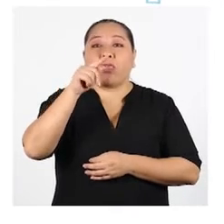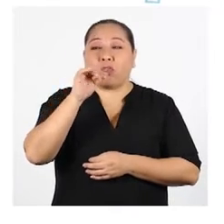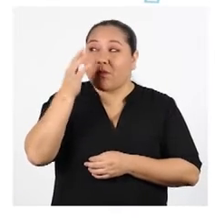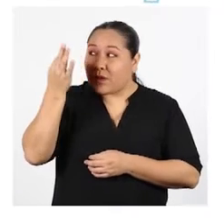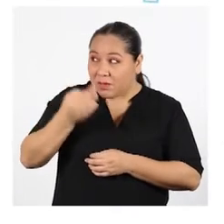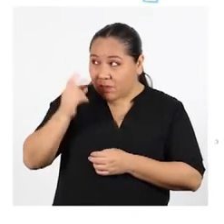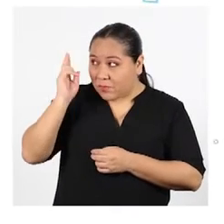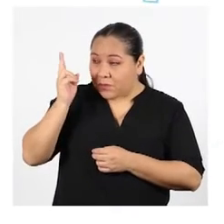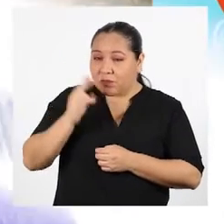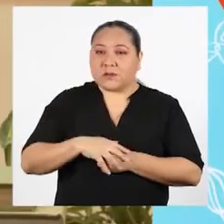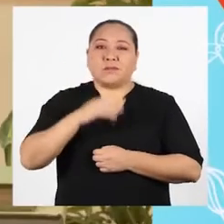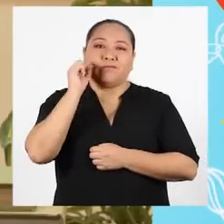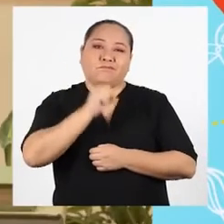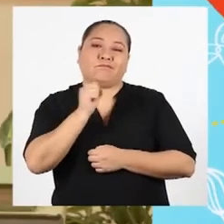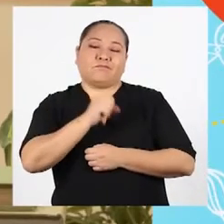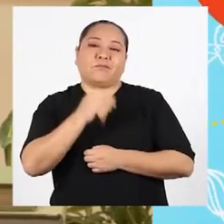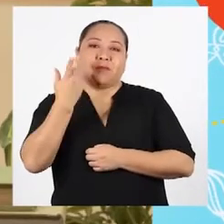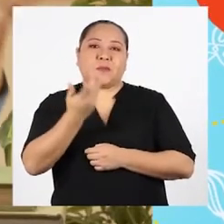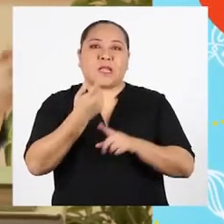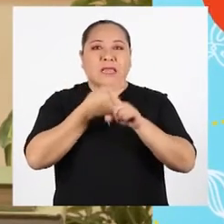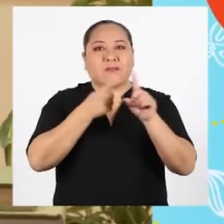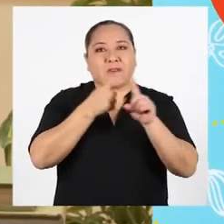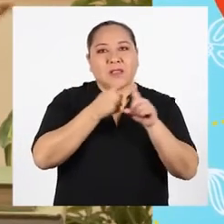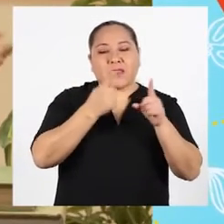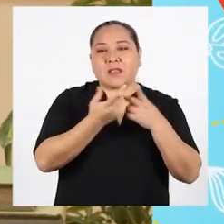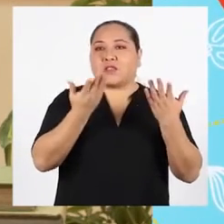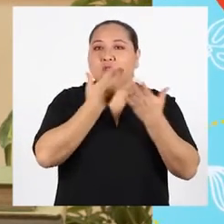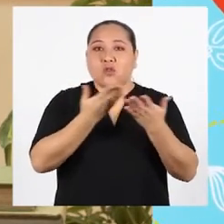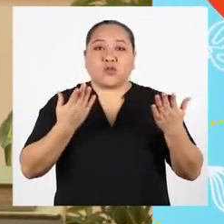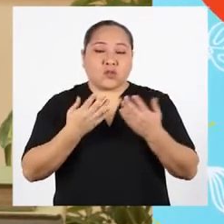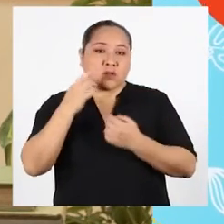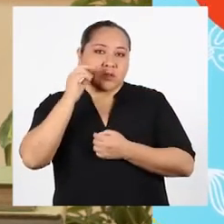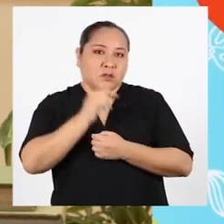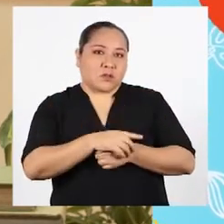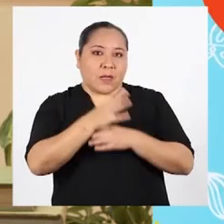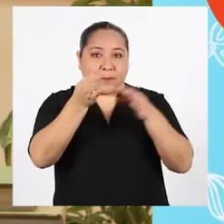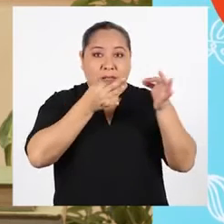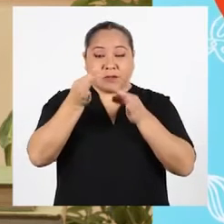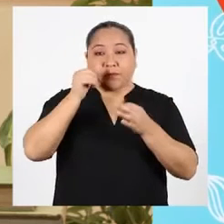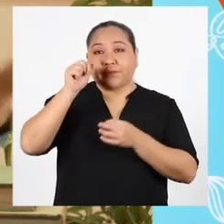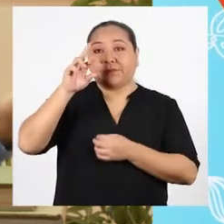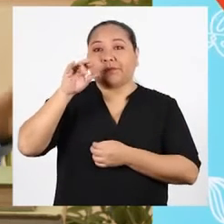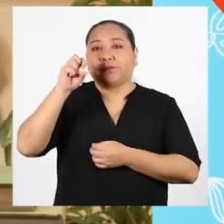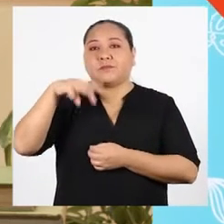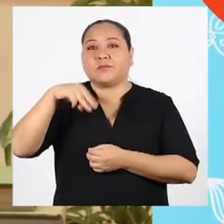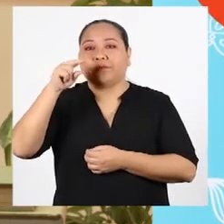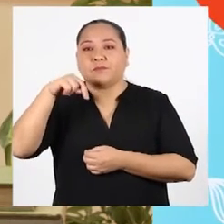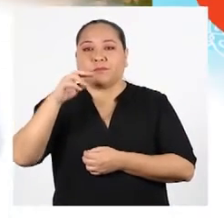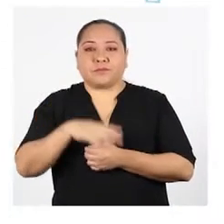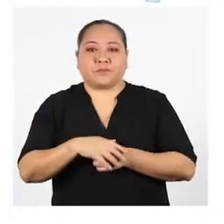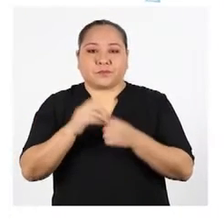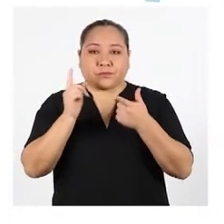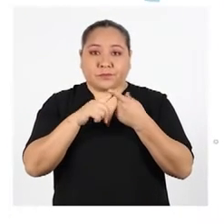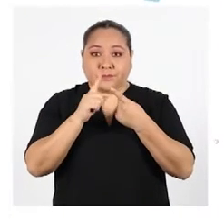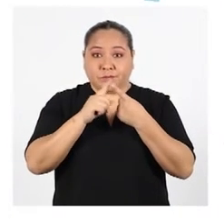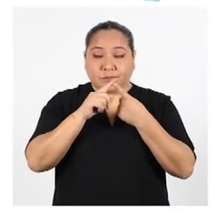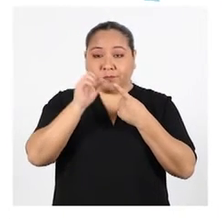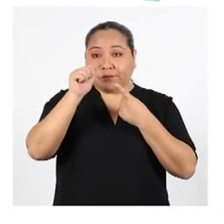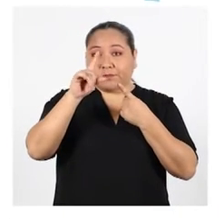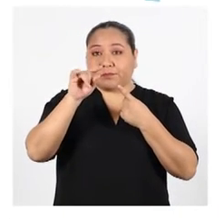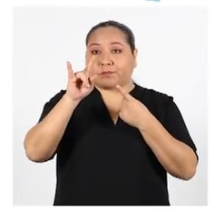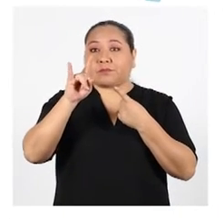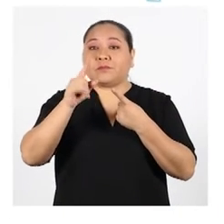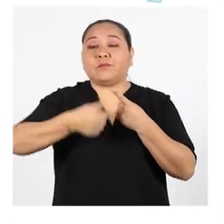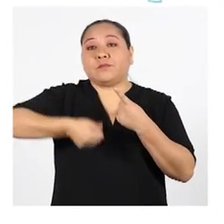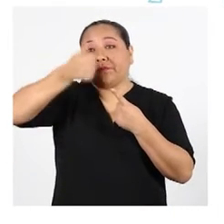¿verdad, profesora? Sí, existen diversos tipos de argumentos. Aquí les muestro. Argumento de